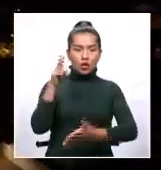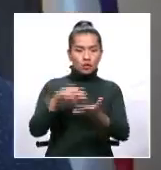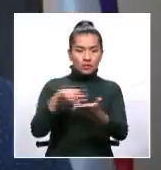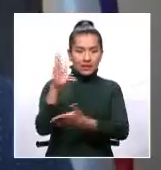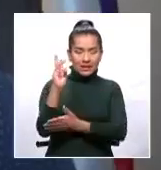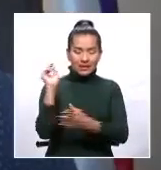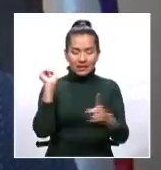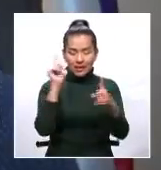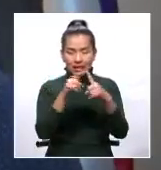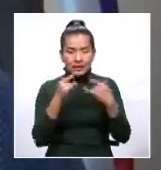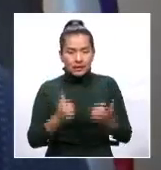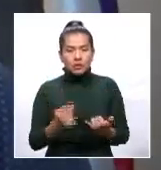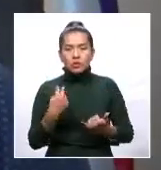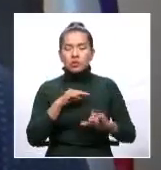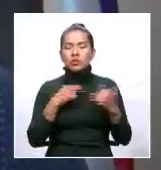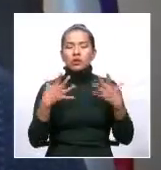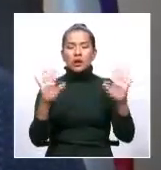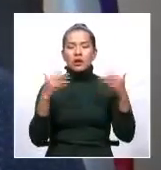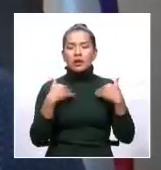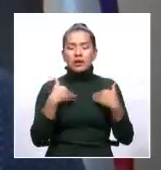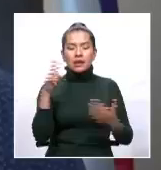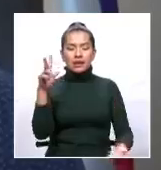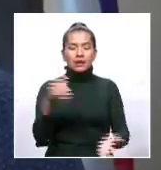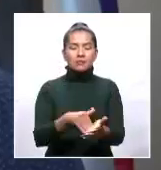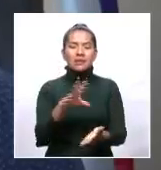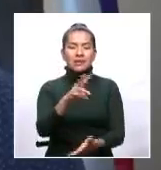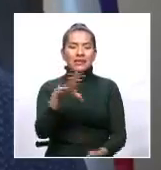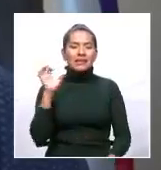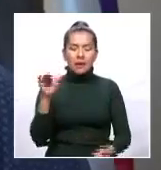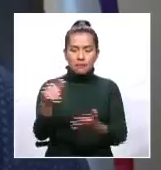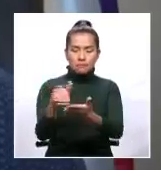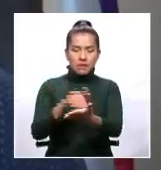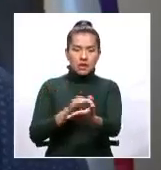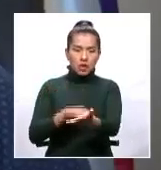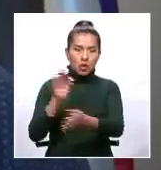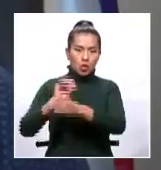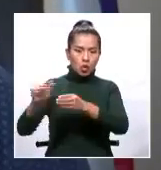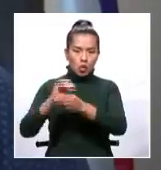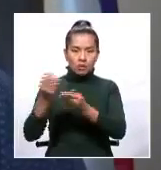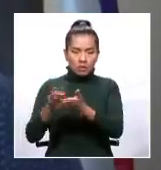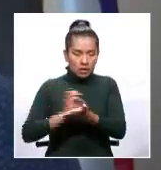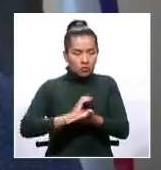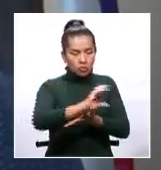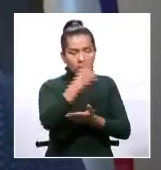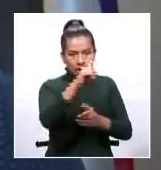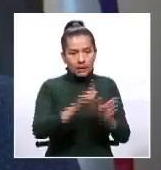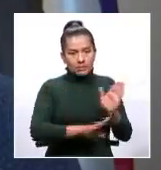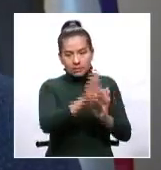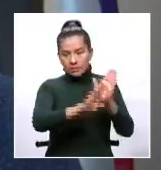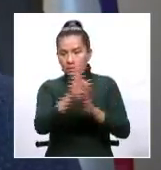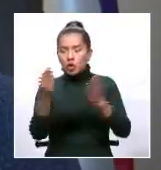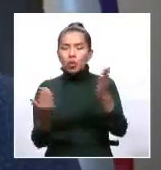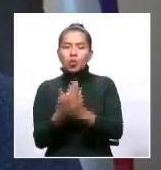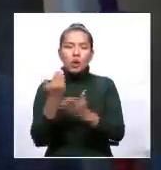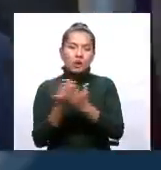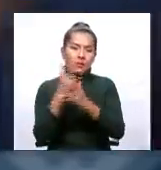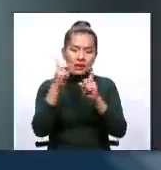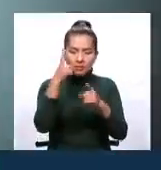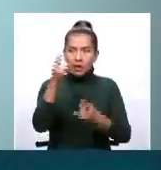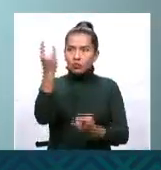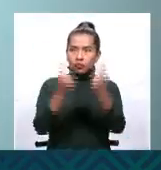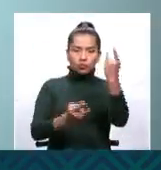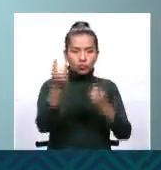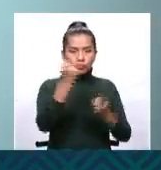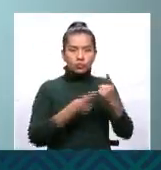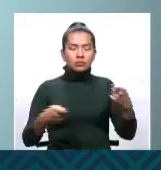invertido alrededor de 3.700 millones de dólares en lo que es el sector en generación, transmisión, distribución.